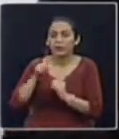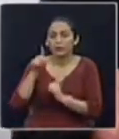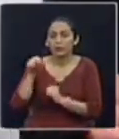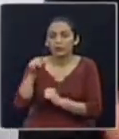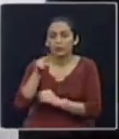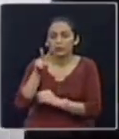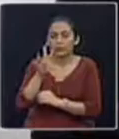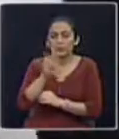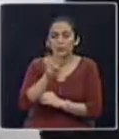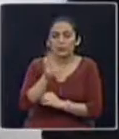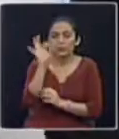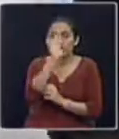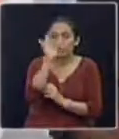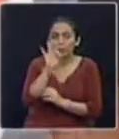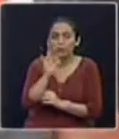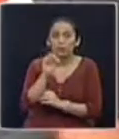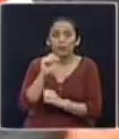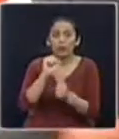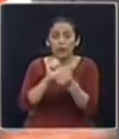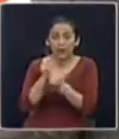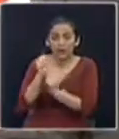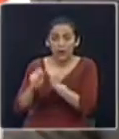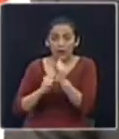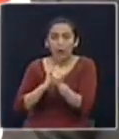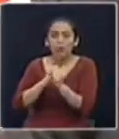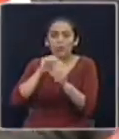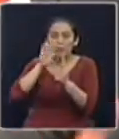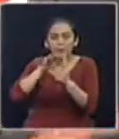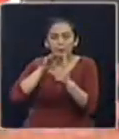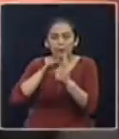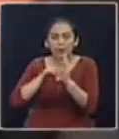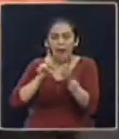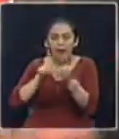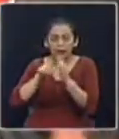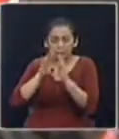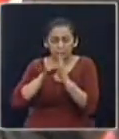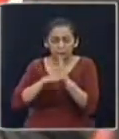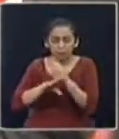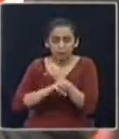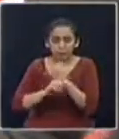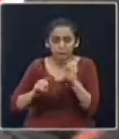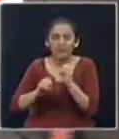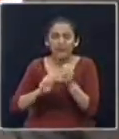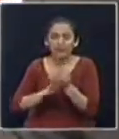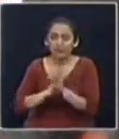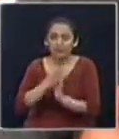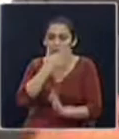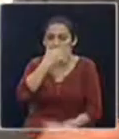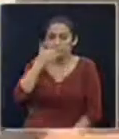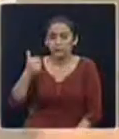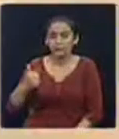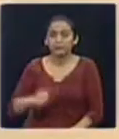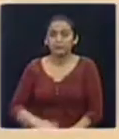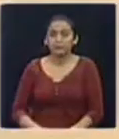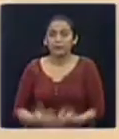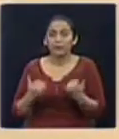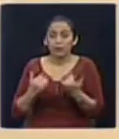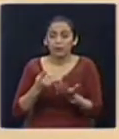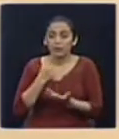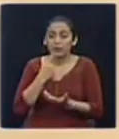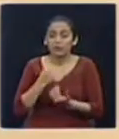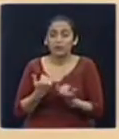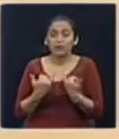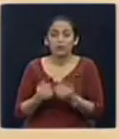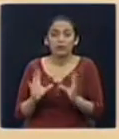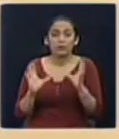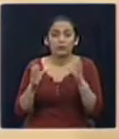1,25% anual hasta llegar a cero. Y es que a criterio de Javier Patiño, titular de la Cámara de Comercio de Cuenca, el sector comercial busca vender más